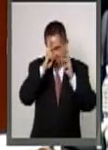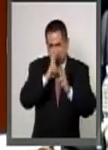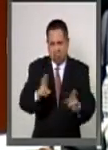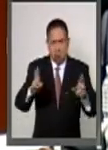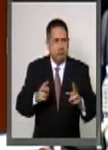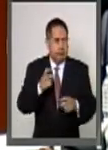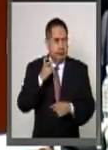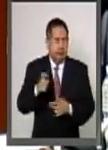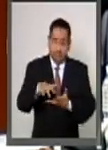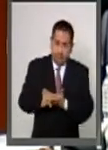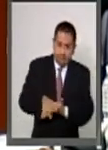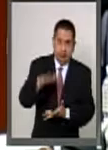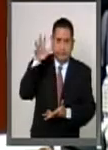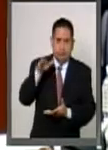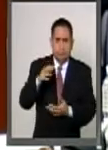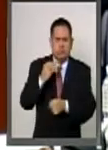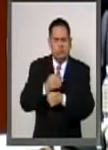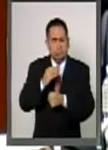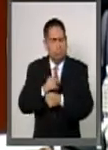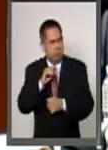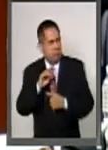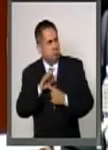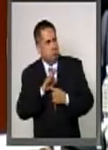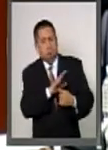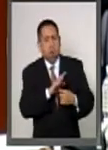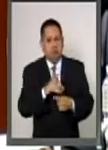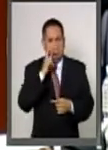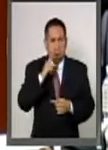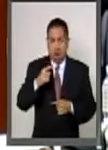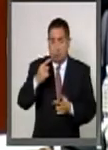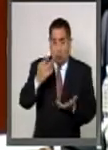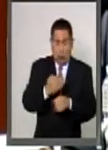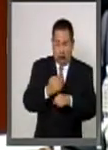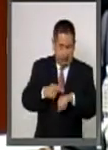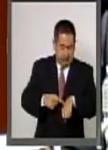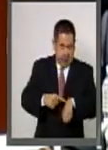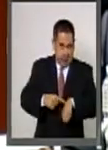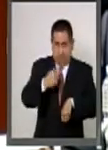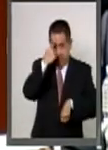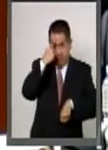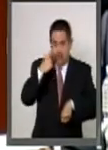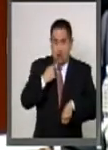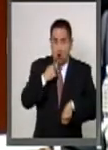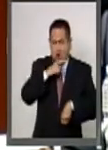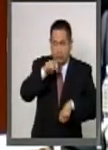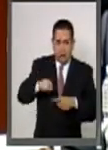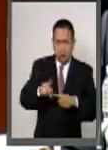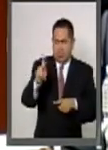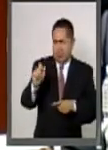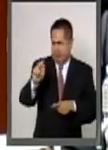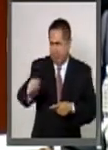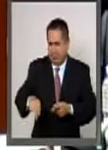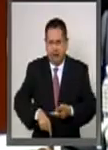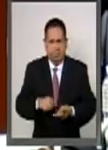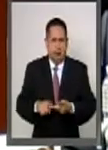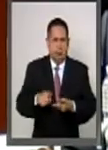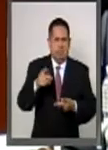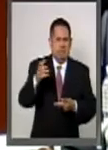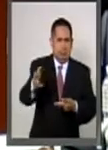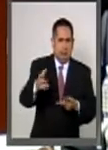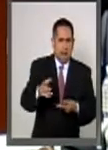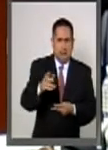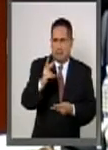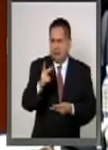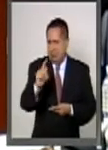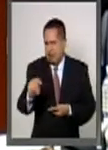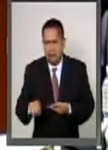Y esa gran mayoría hoy se ha plasmado. Más de media hora, miembros de Acción Nacional, miembros del